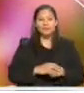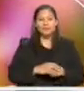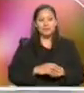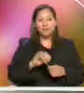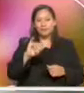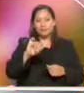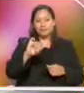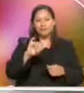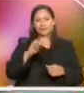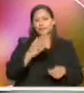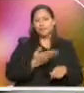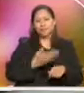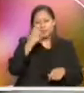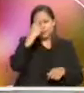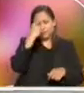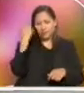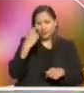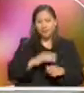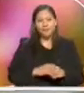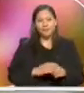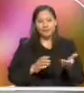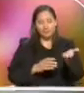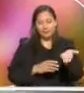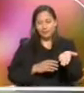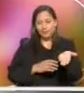Sí, es muy fácil, ¿no? Muy bien. Ahí está,